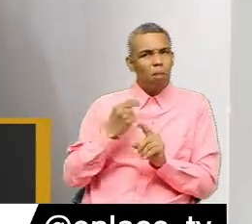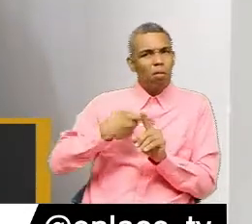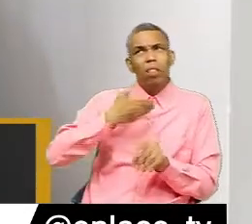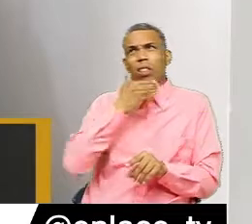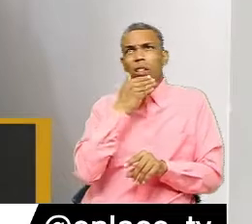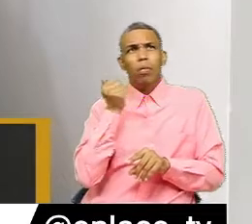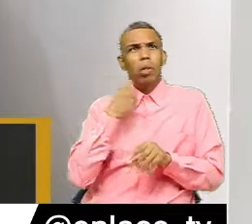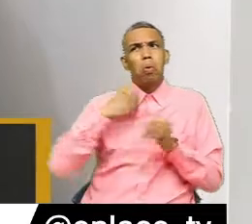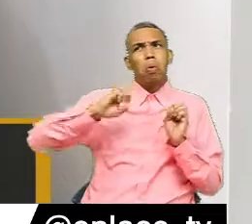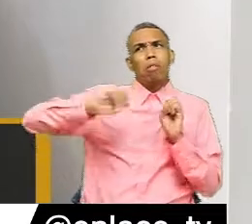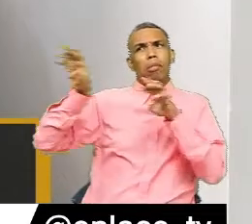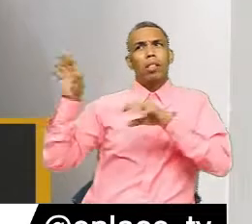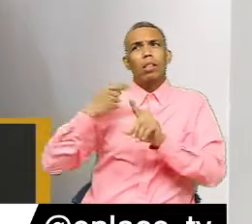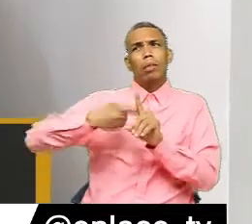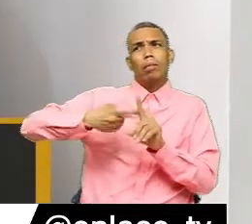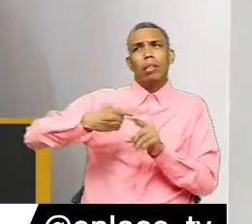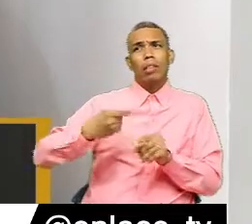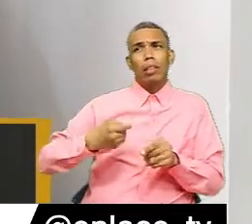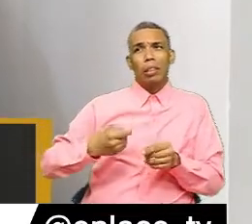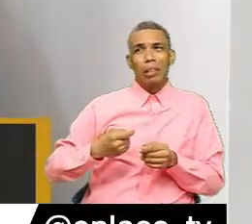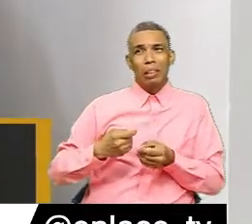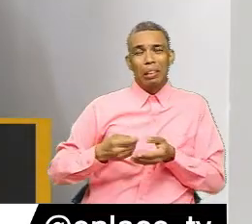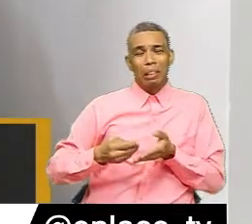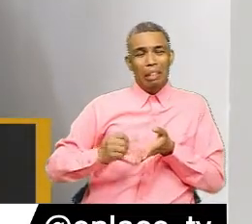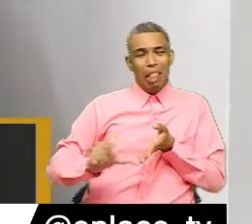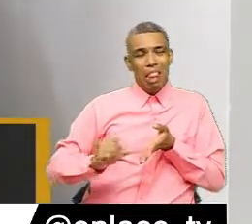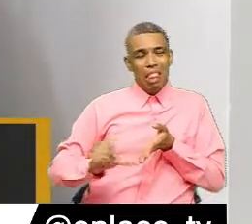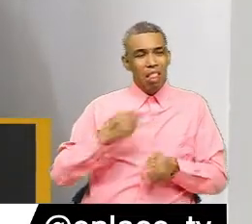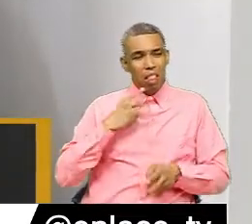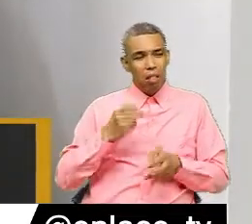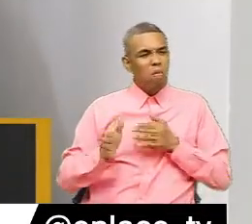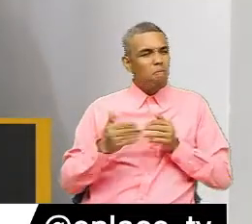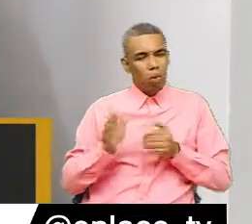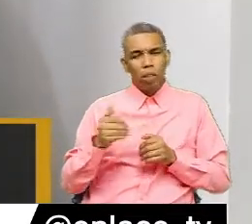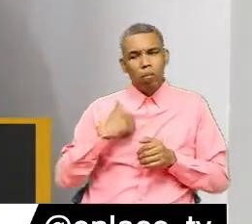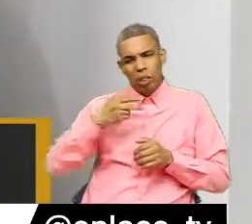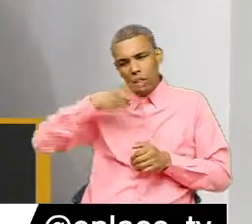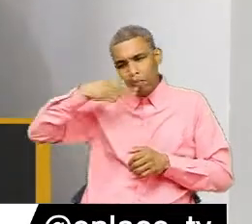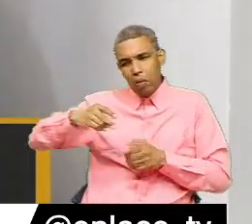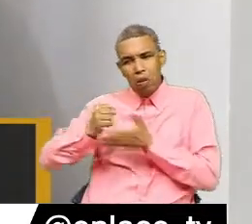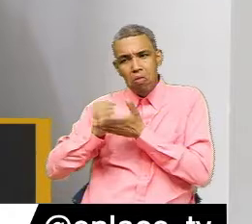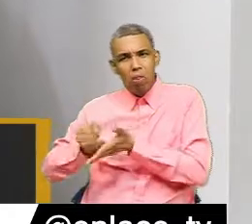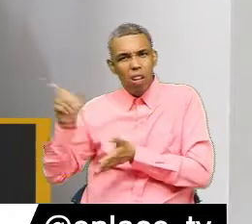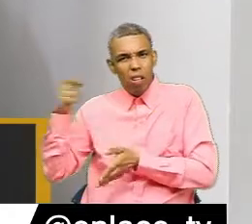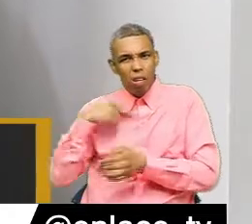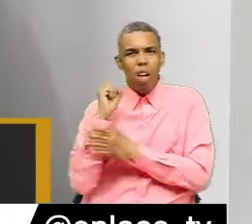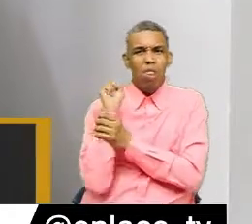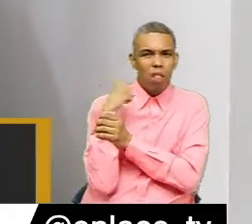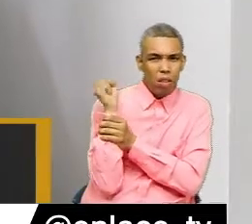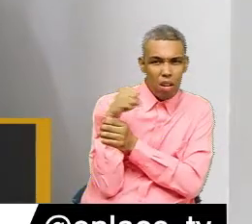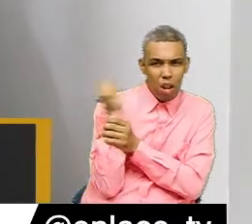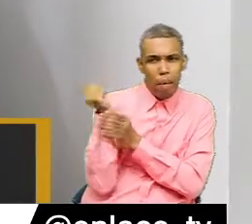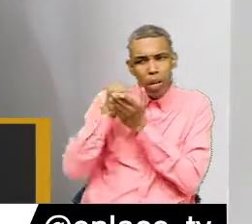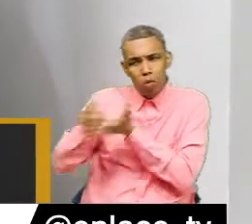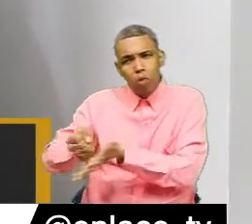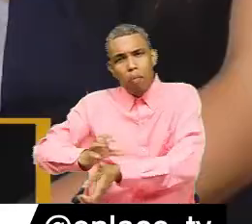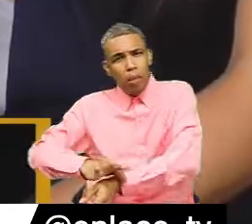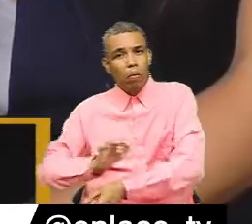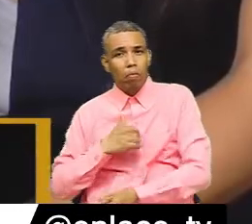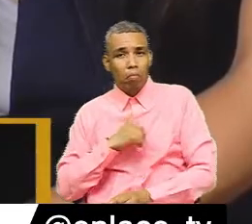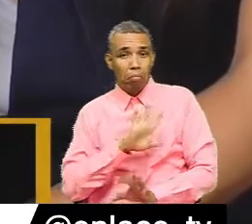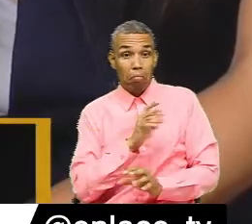solicité las terapias. Me dieron las fórmulas, pero llamaba y llamaba y nunca había convenio con la entidad de Café